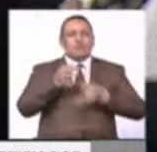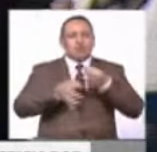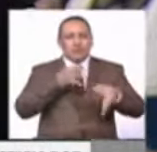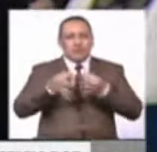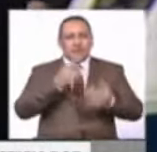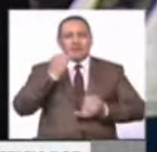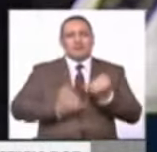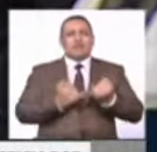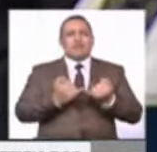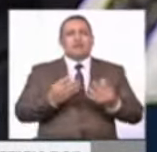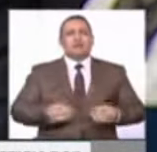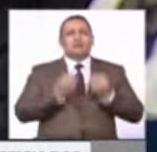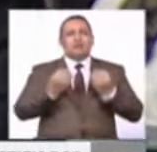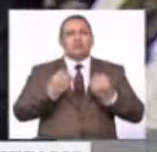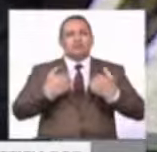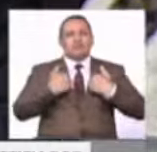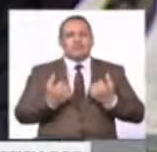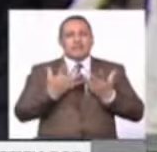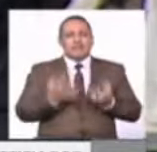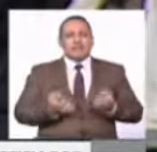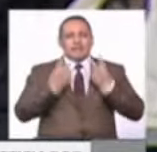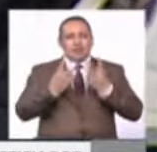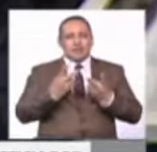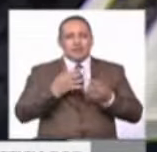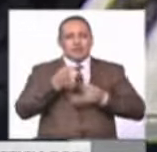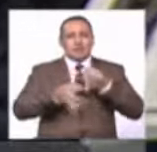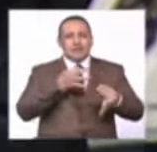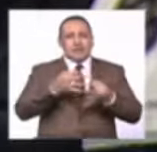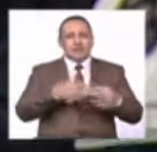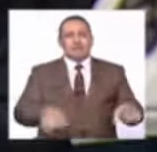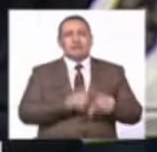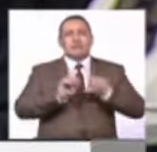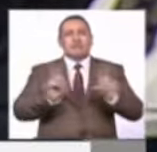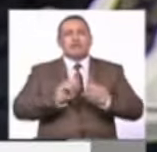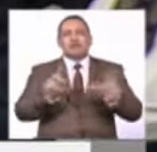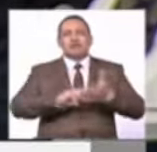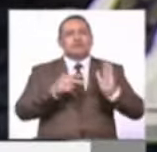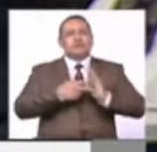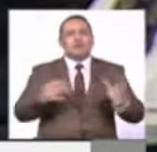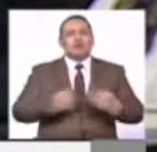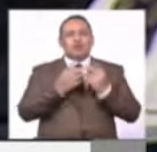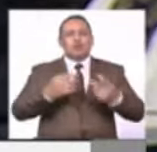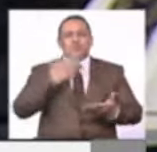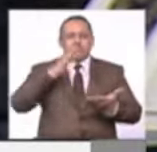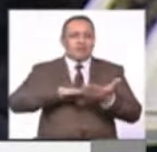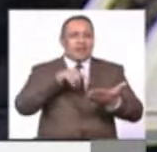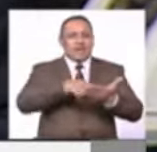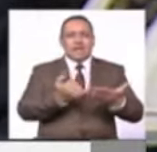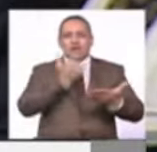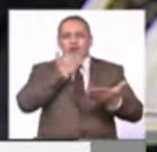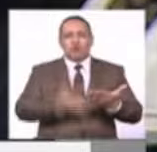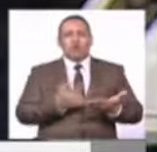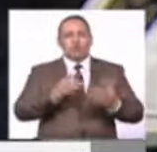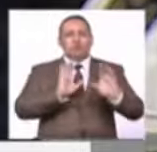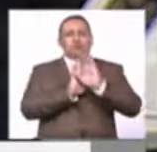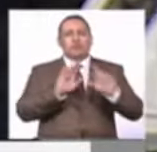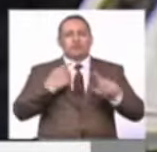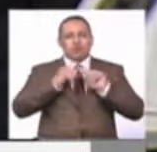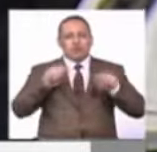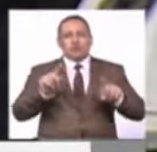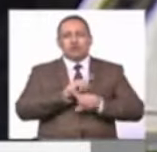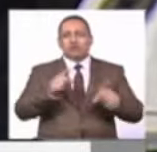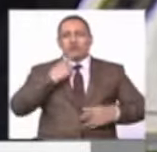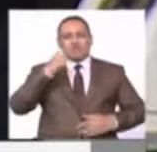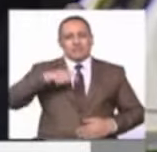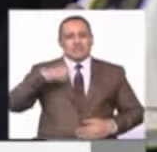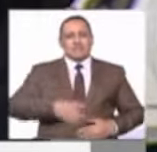al final y voy a tratar de persuadir de que no constituye una infracción constitucional y por lo tanto no merece